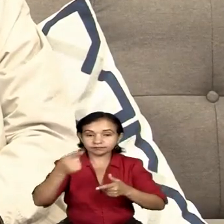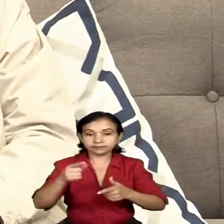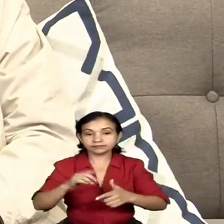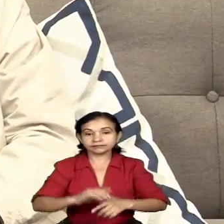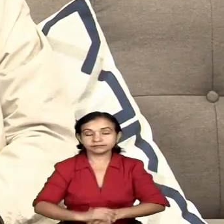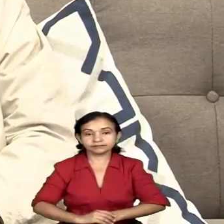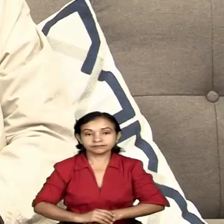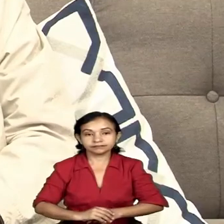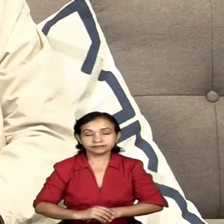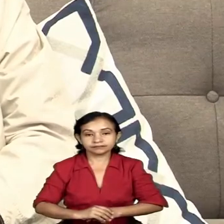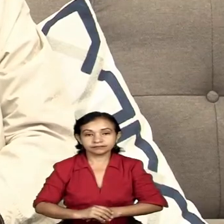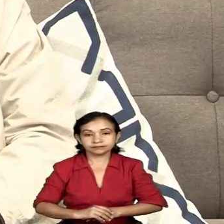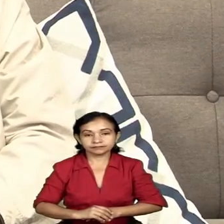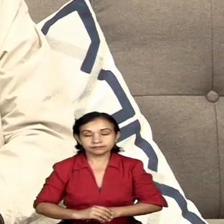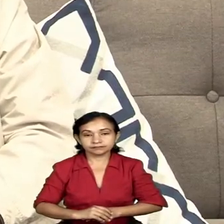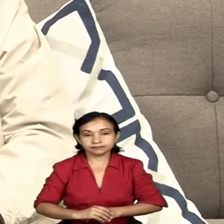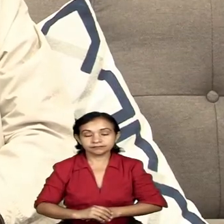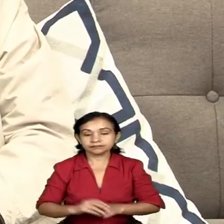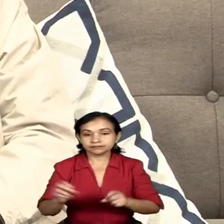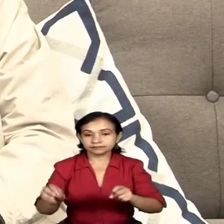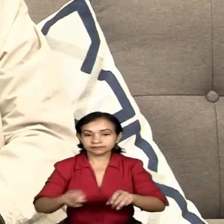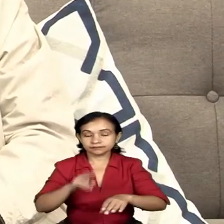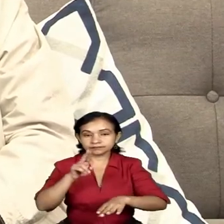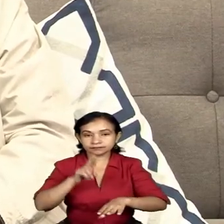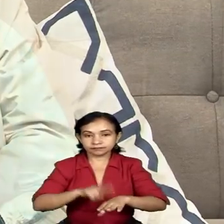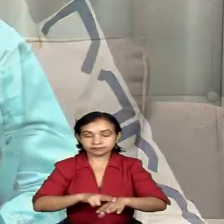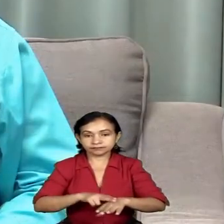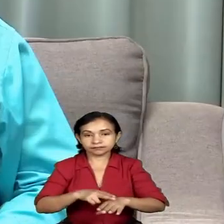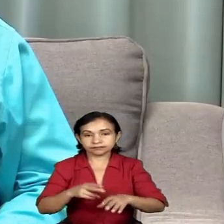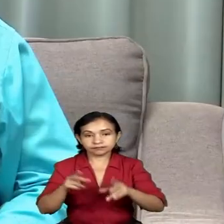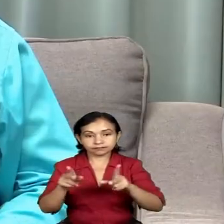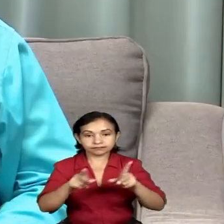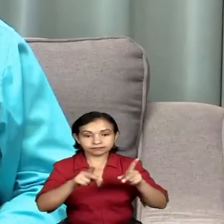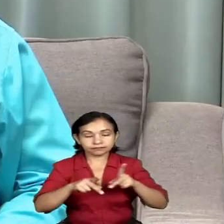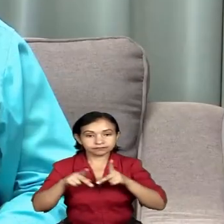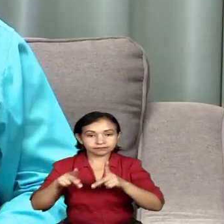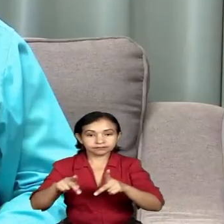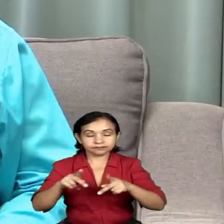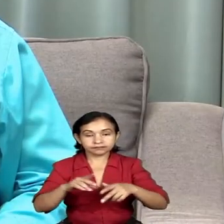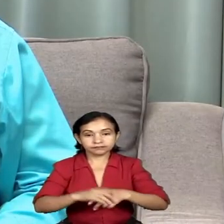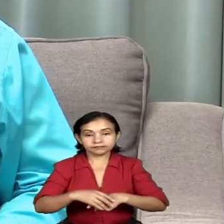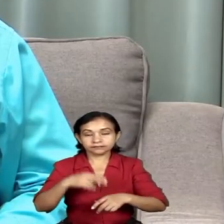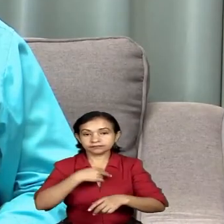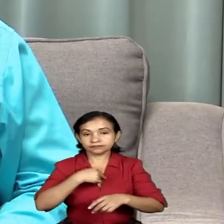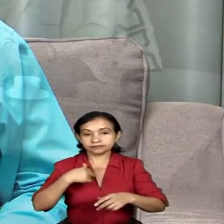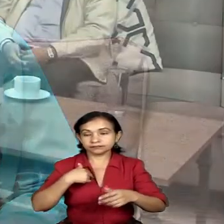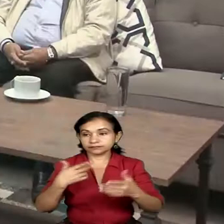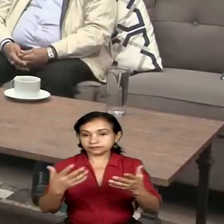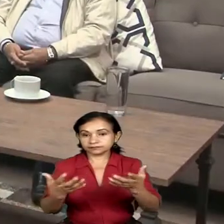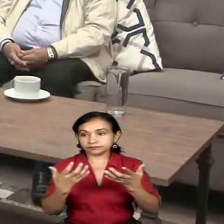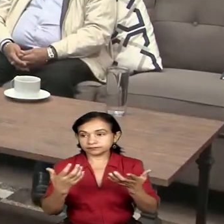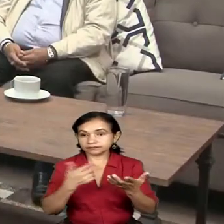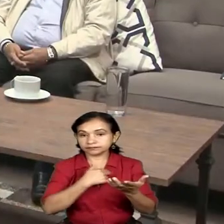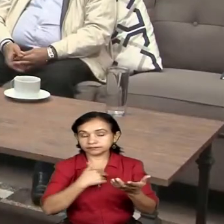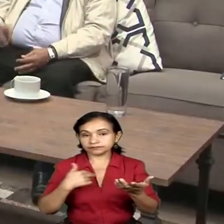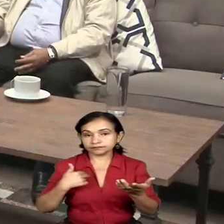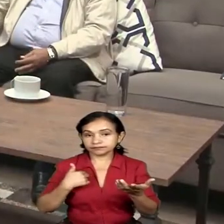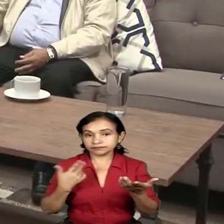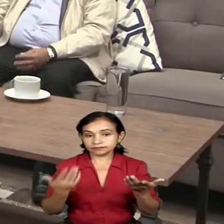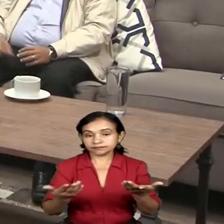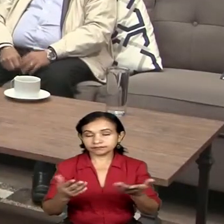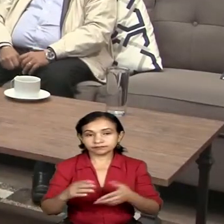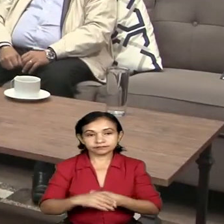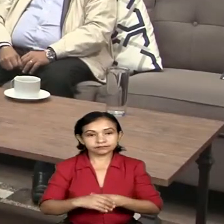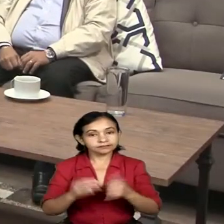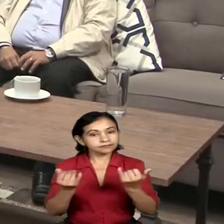decir, dos héroes nacionales que habían tratado de ocultarlo. Y es tan